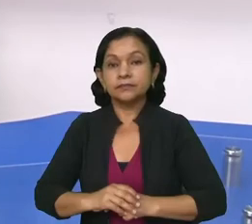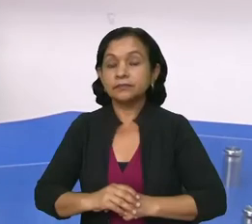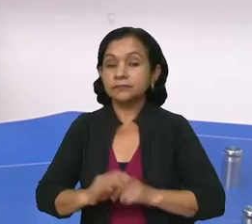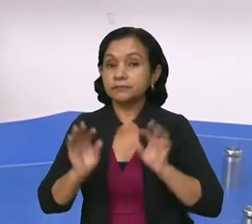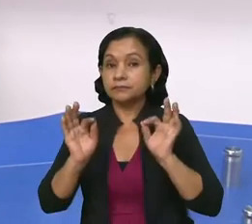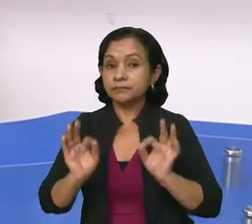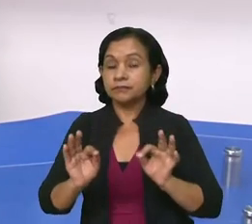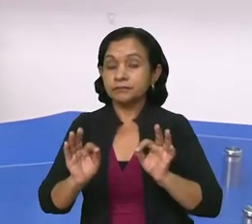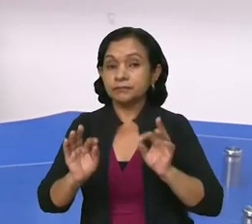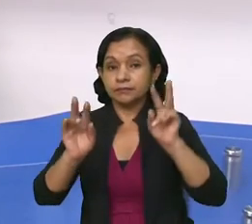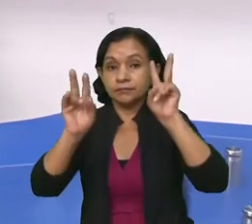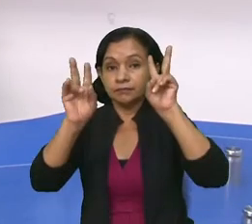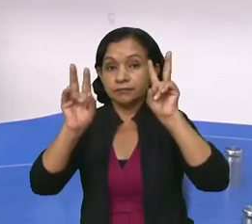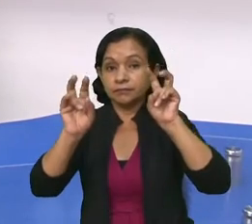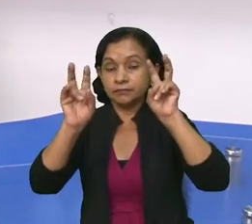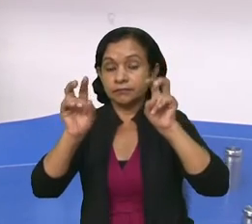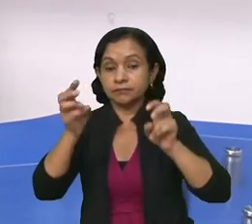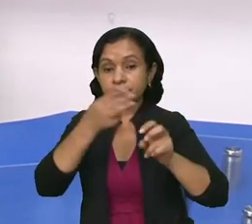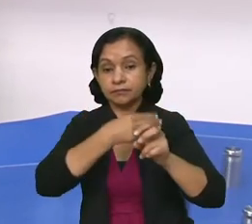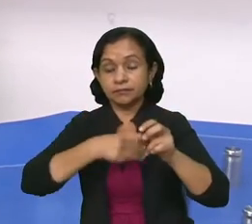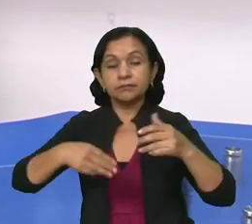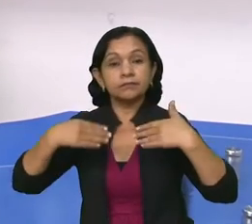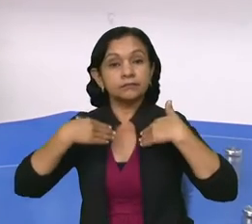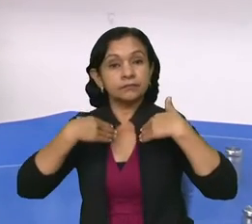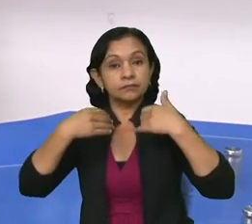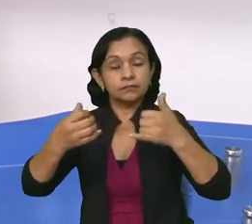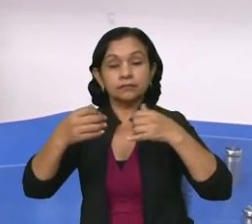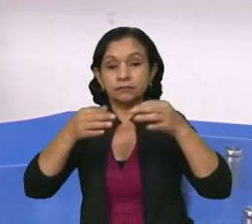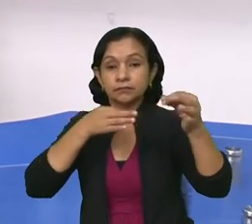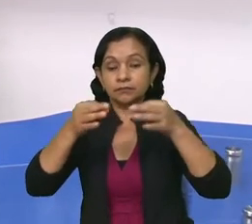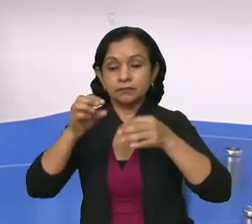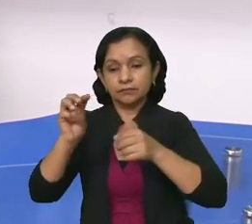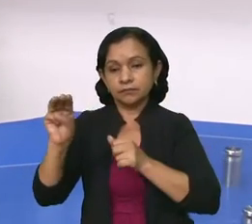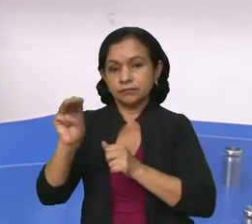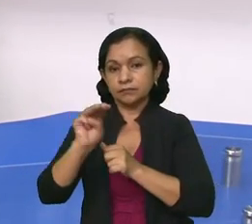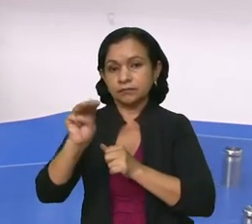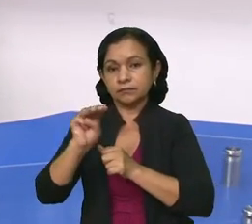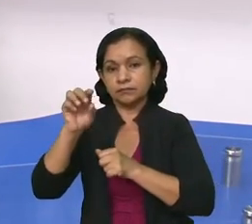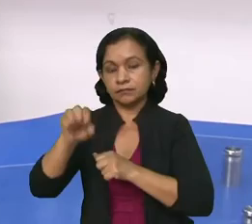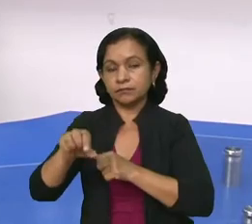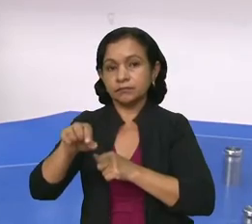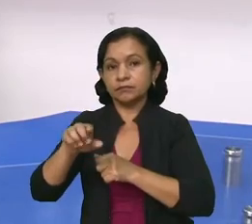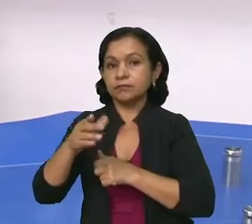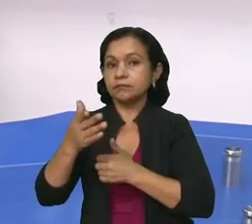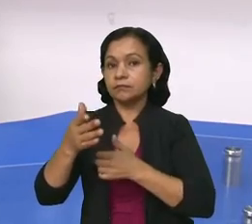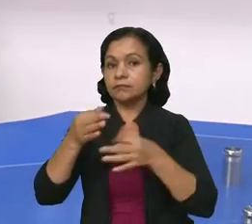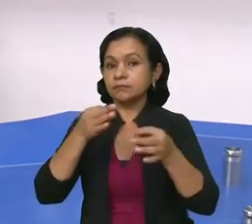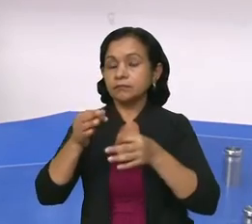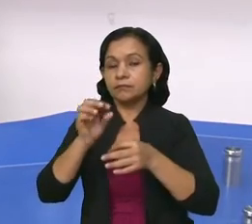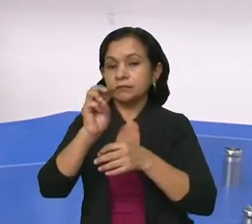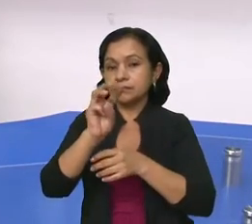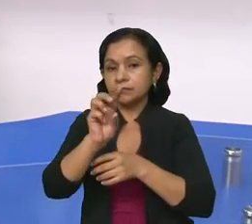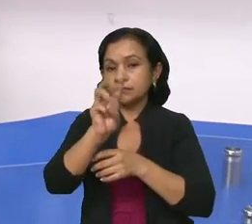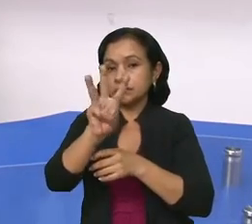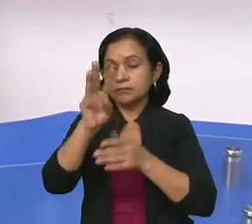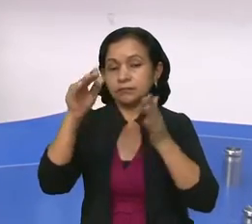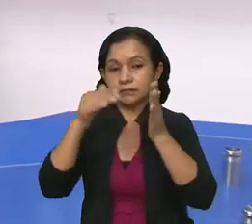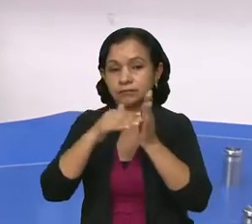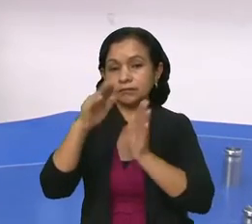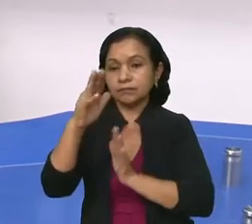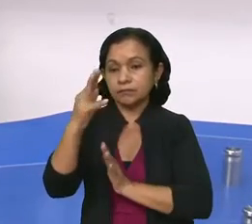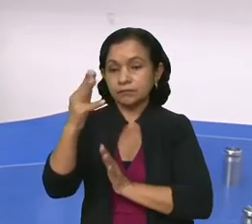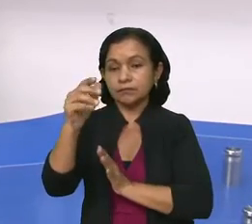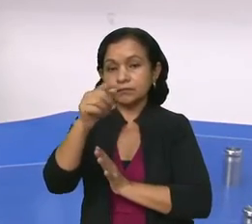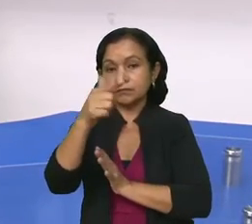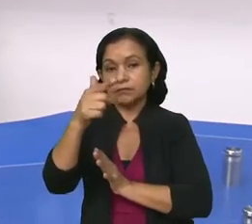Bien, y al respecto de este tema, el Ministerio de Salud informó este martes que hasta el momento se han recuperado